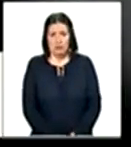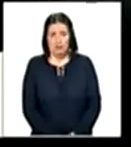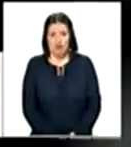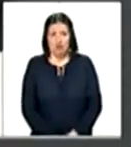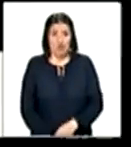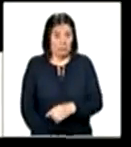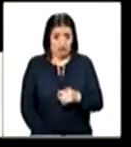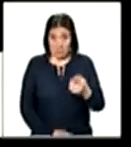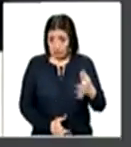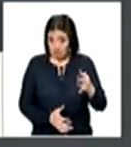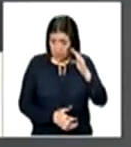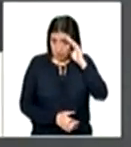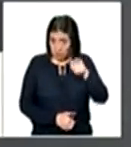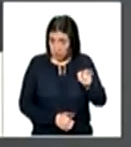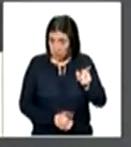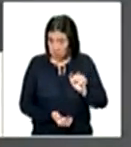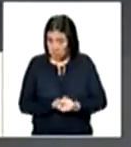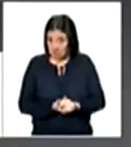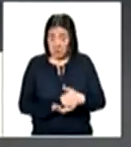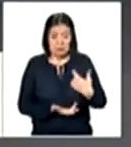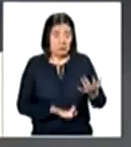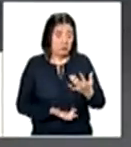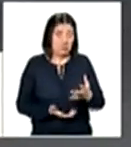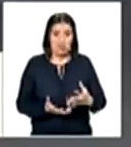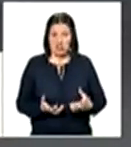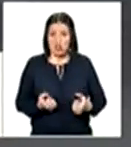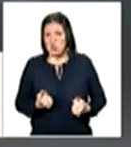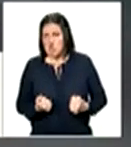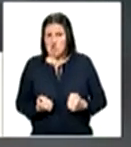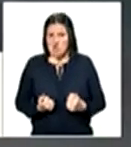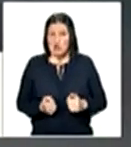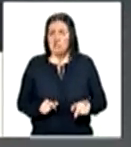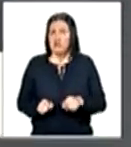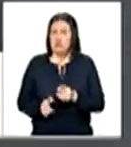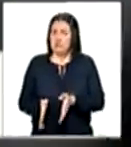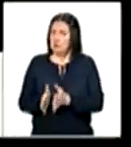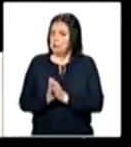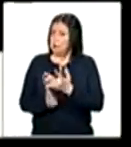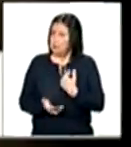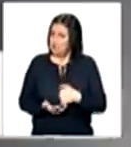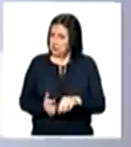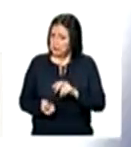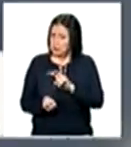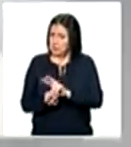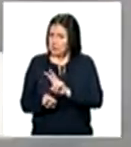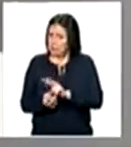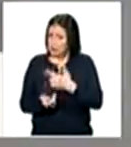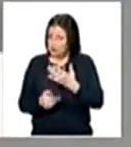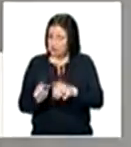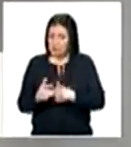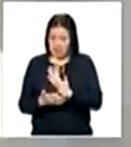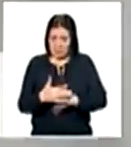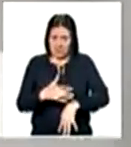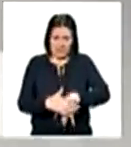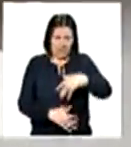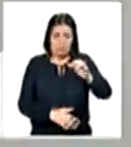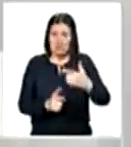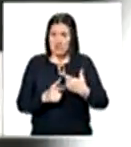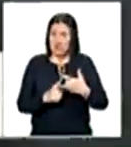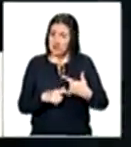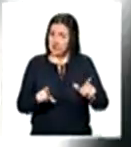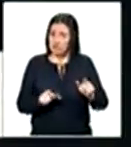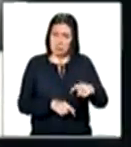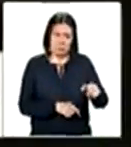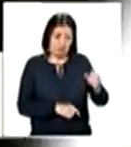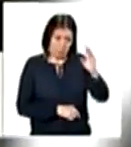Una vez allí, los policías no solo se comportaron agresivos, sino hasta que les pidieron favores sexuales a cambio de liberarlas. Y uno de los policías hasta